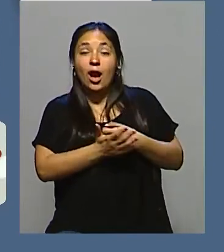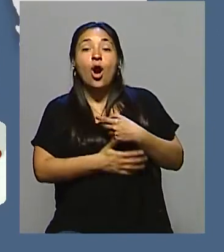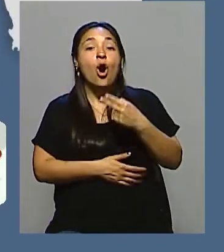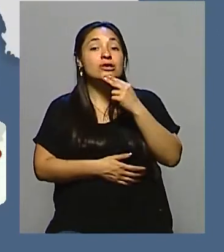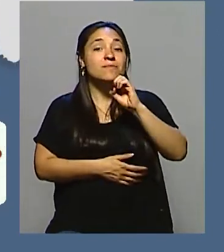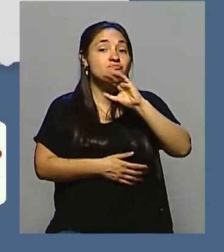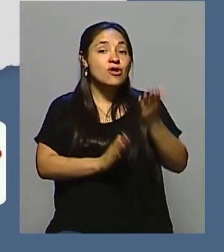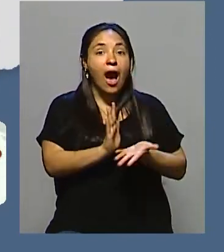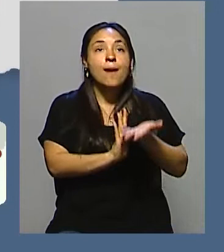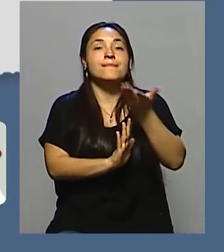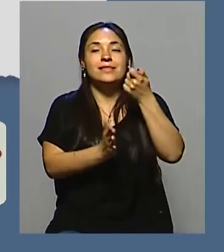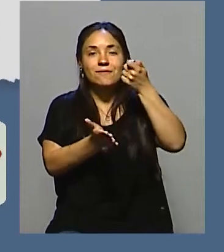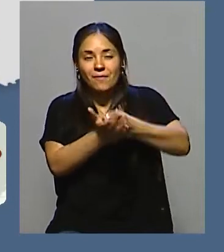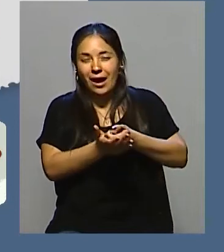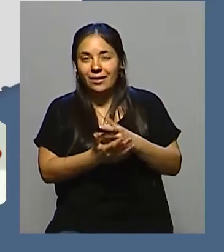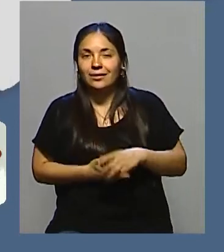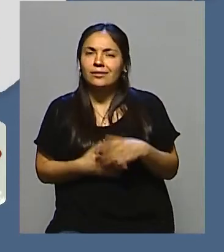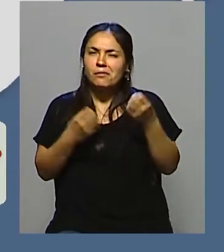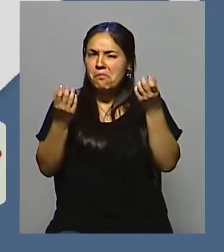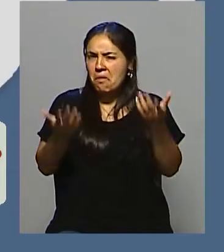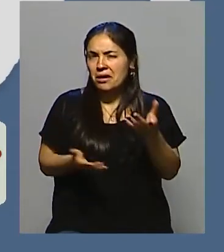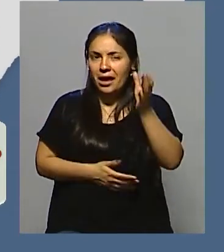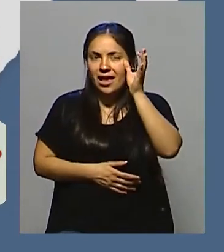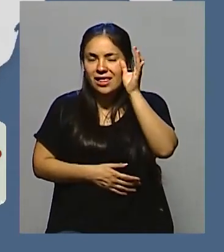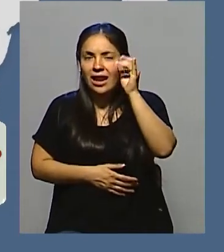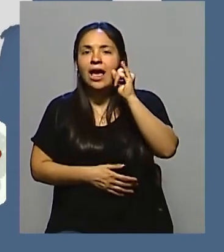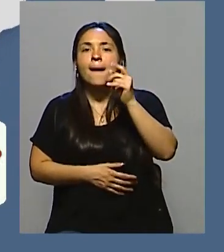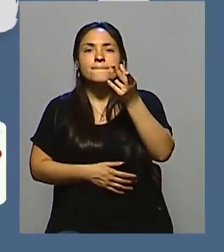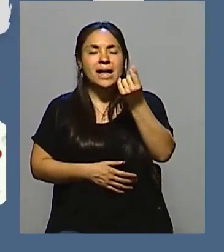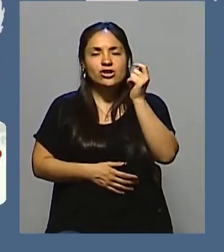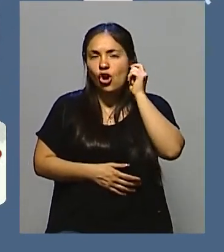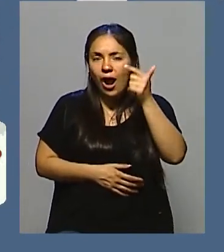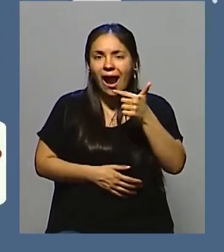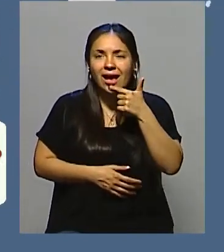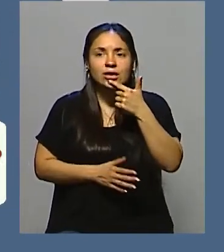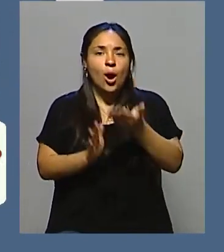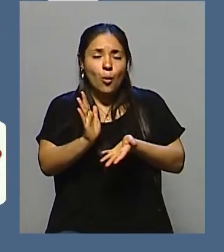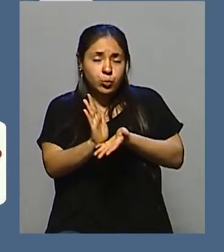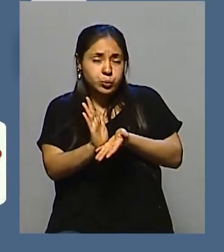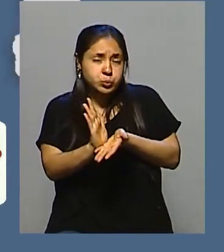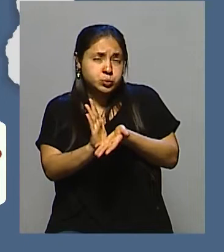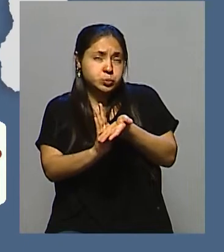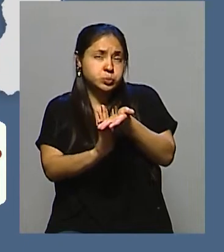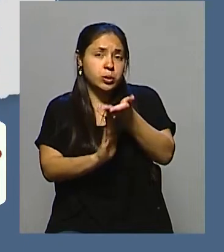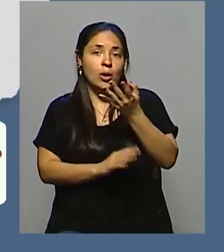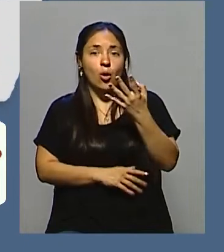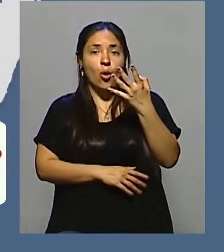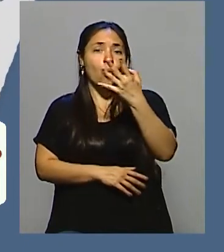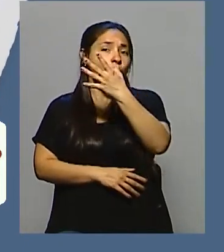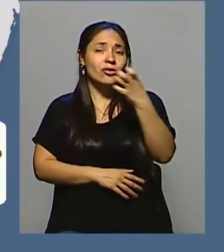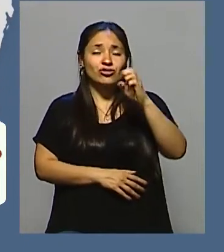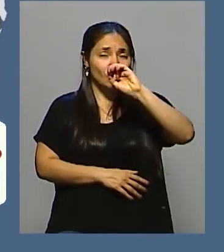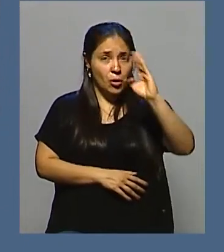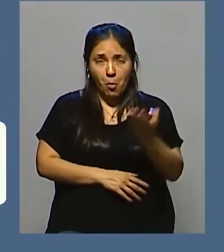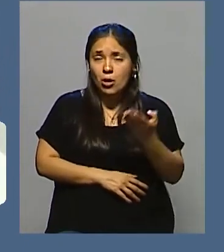11%. Entonces, ¿por qué en Italia los precios del gas han subido del